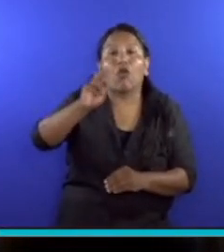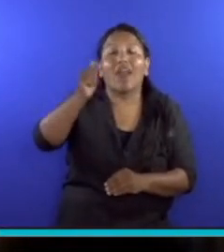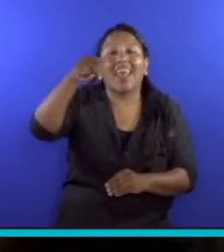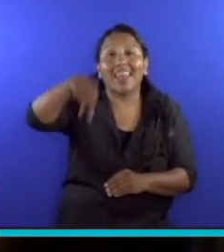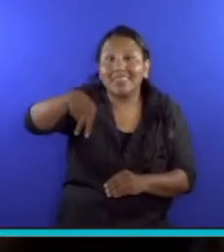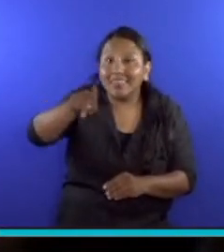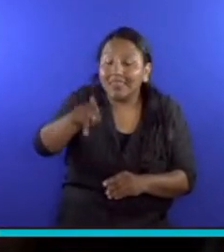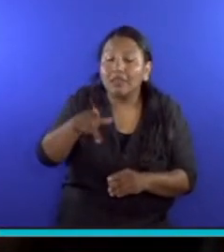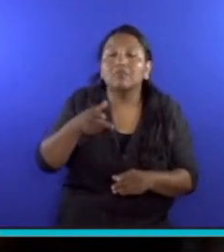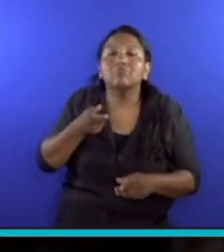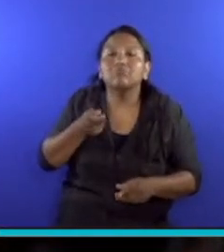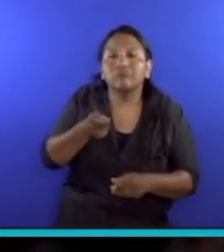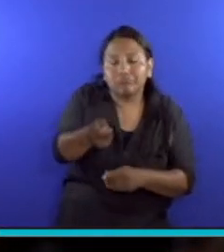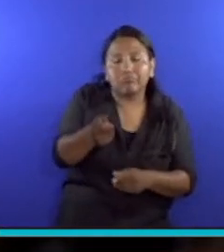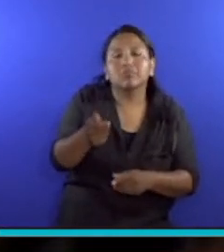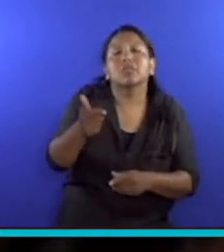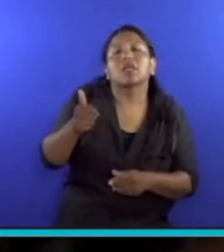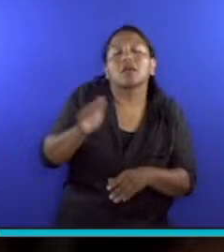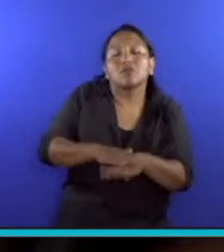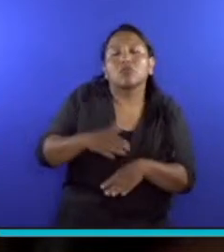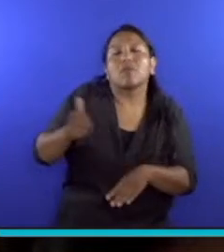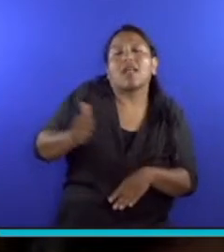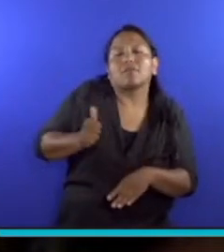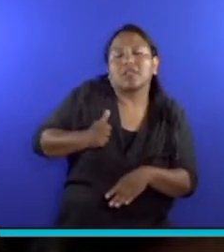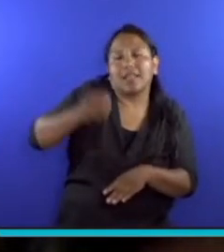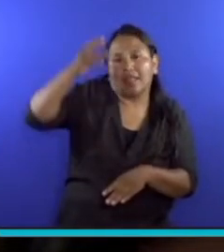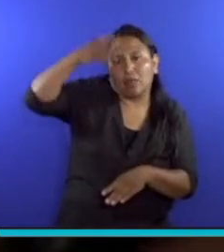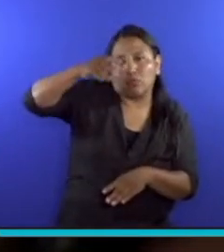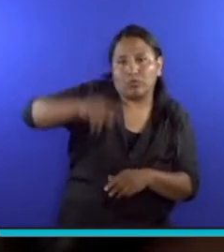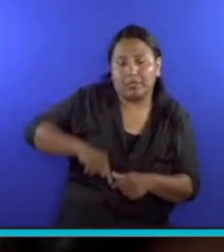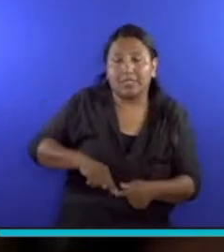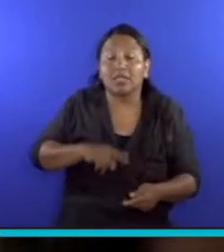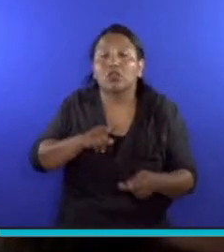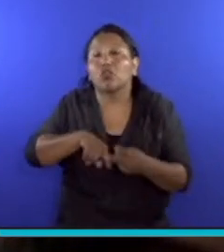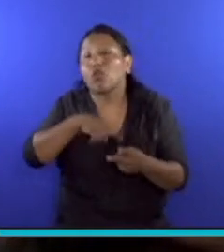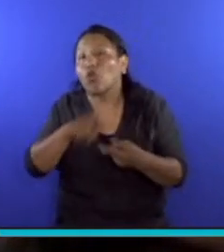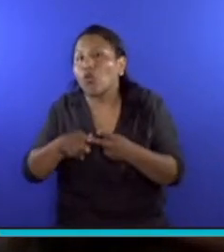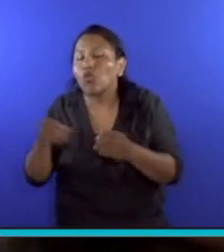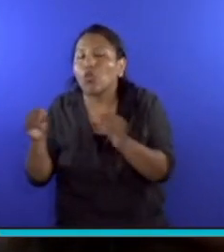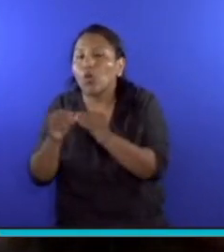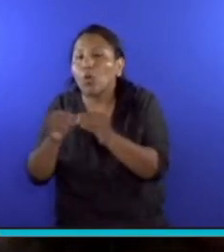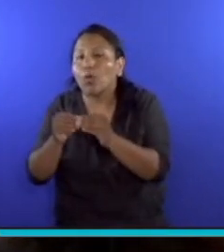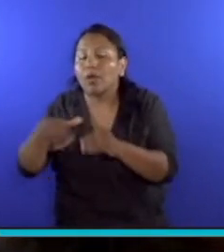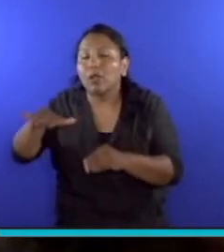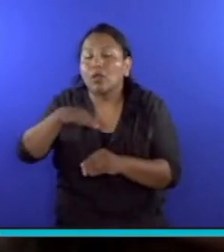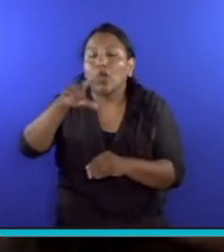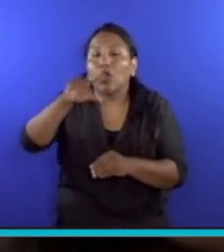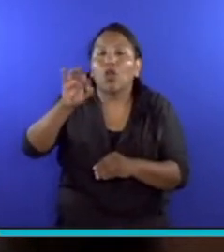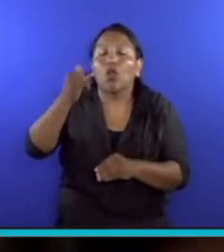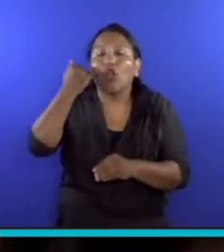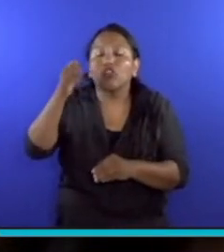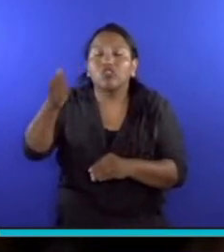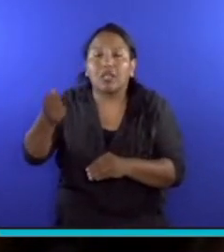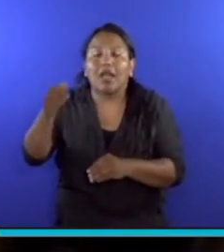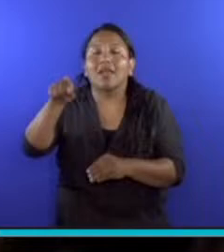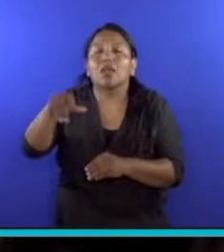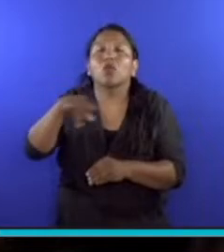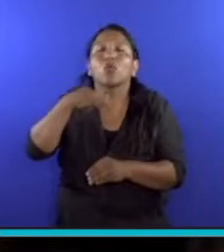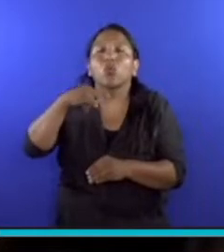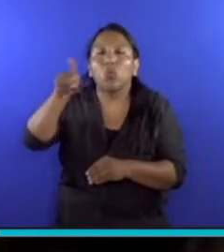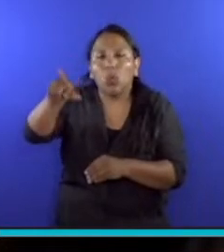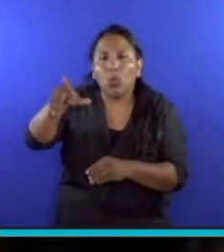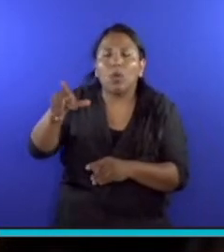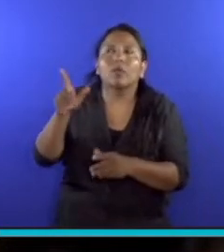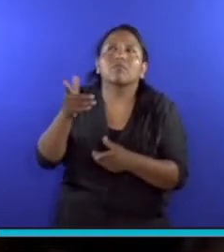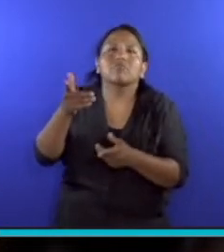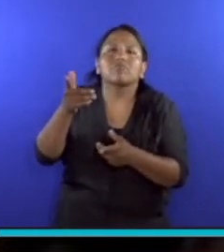asesinado por la gendarmería de Patricia Bullrich, y también un compañero de la comunidad Coya en Jujuy, que trasladaba